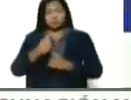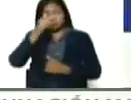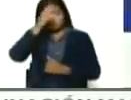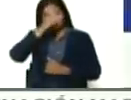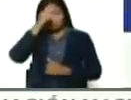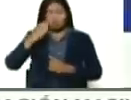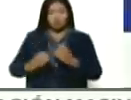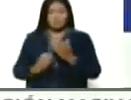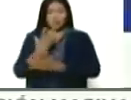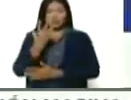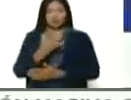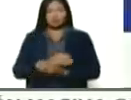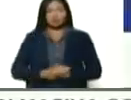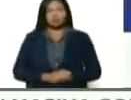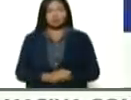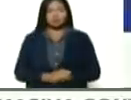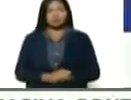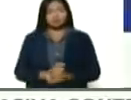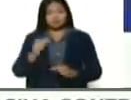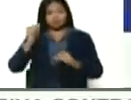mayo verdad